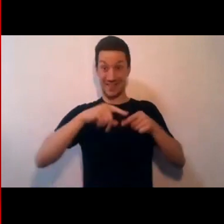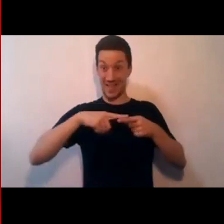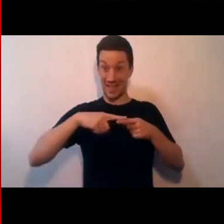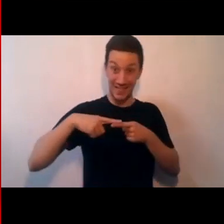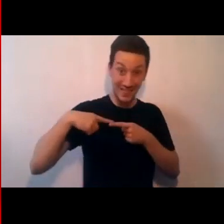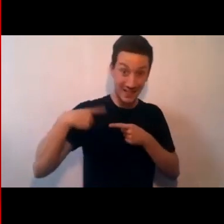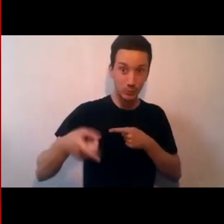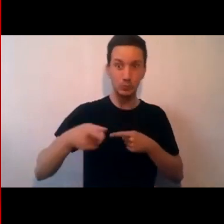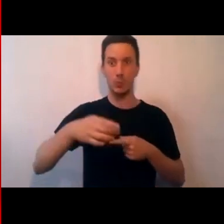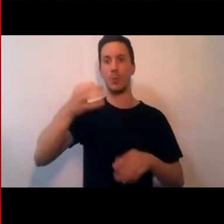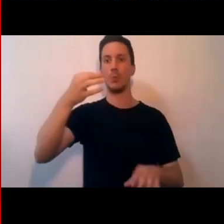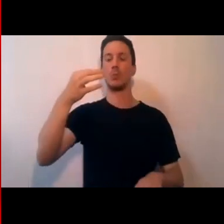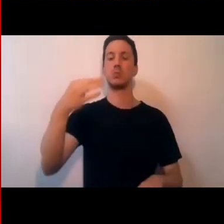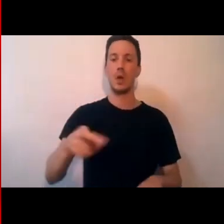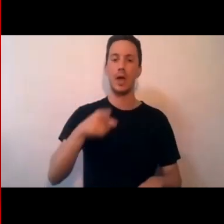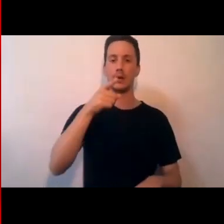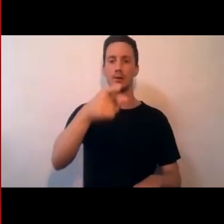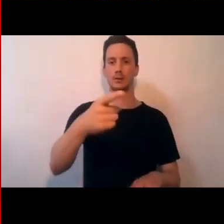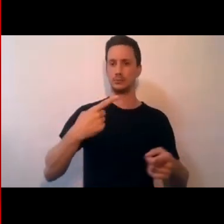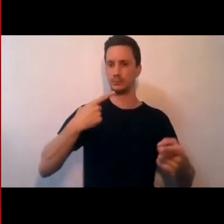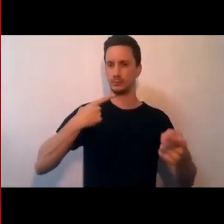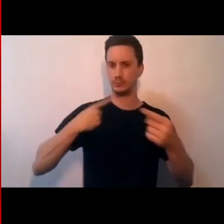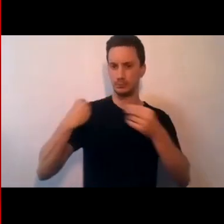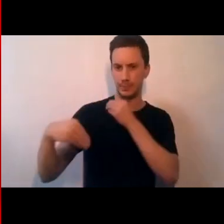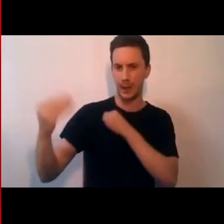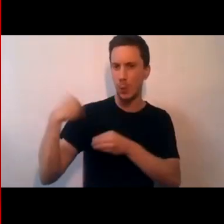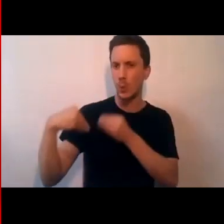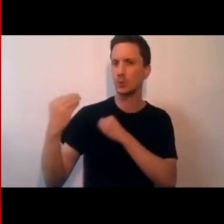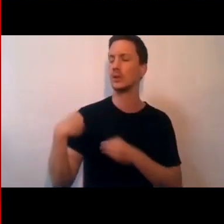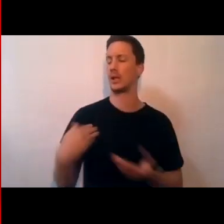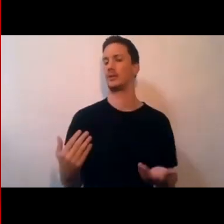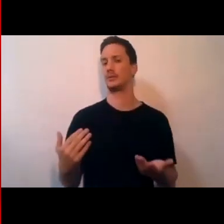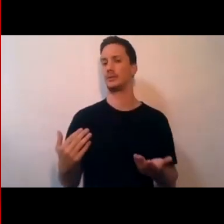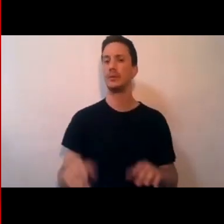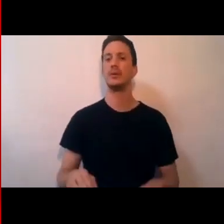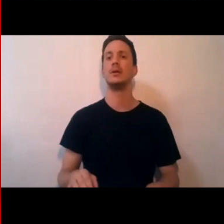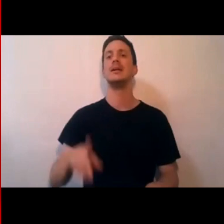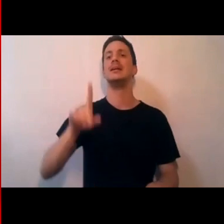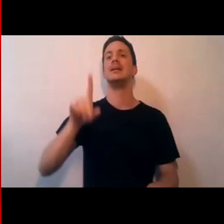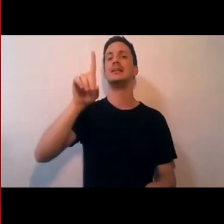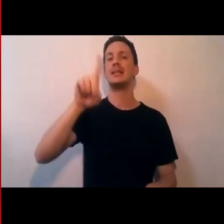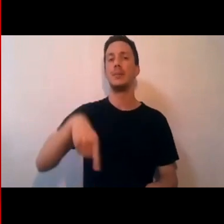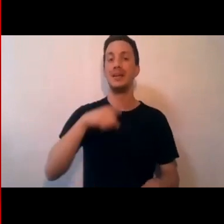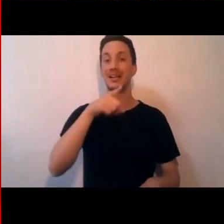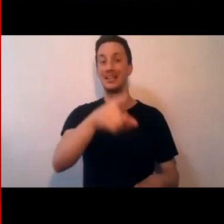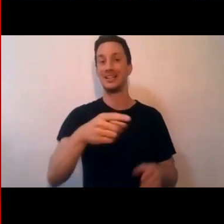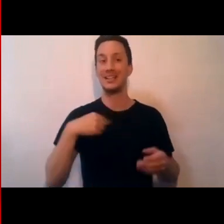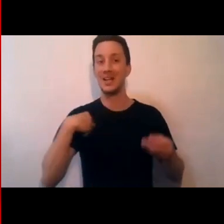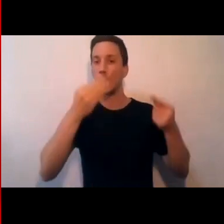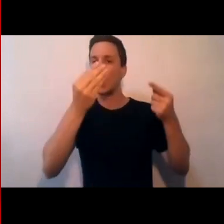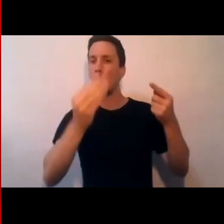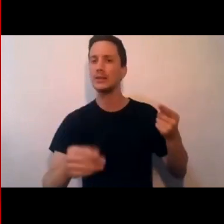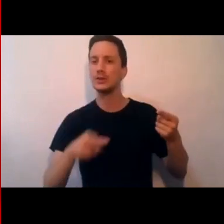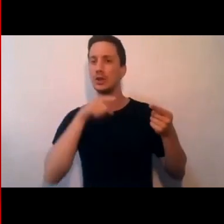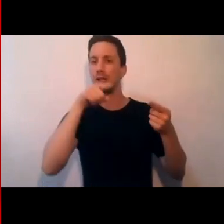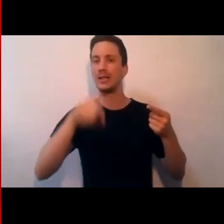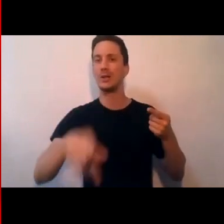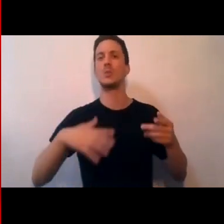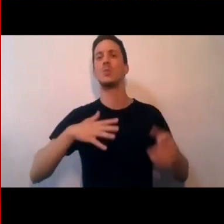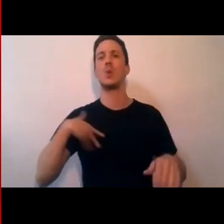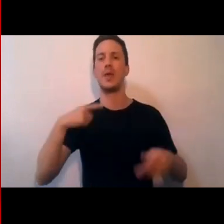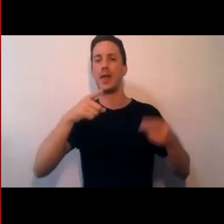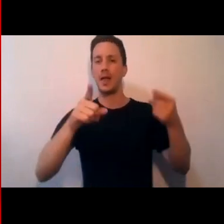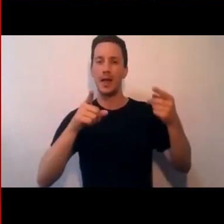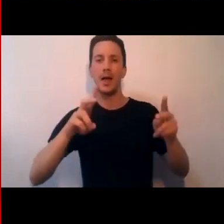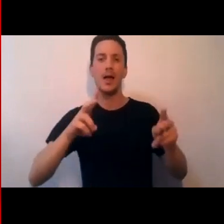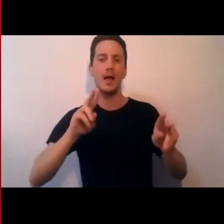chat el enlace para que podáis acceder y nos gustaría que pudierais responder la mayor parte de vosotros a esta charla, simplemente para darnos